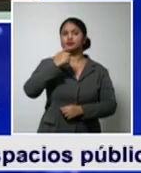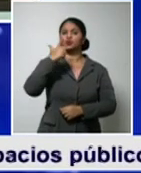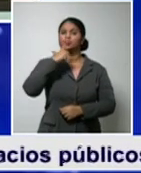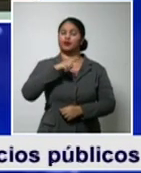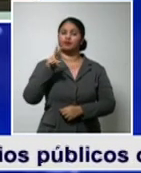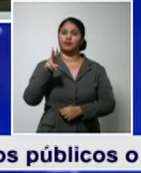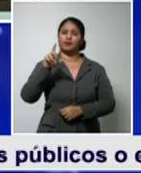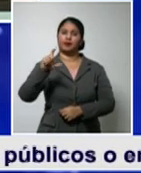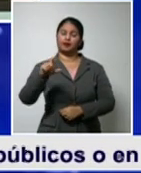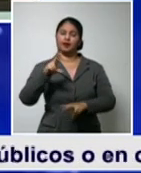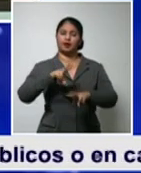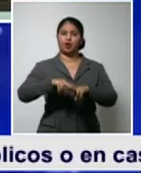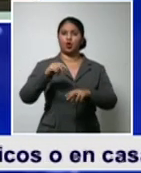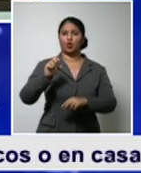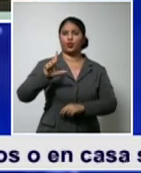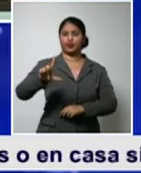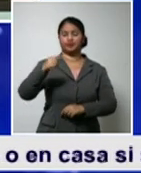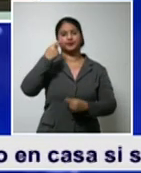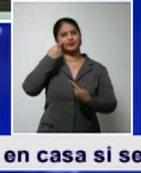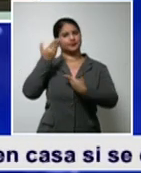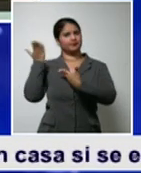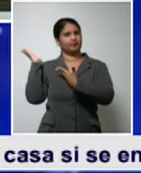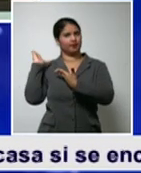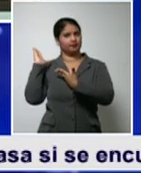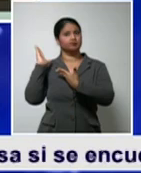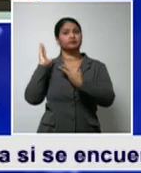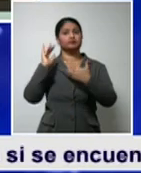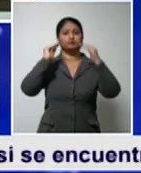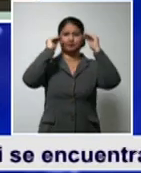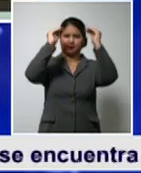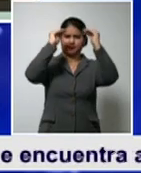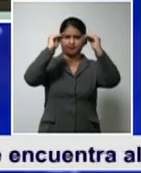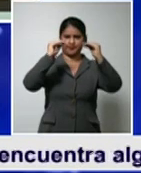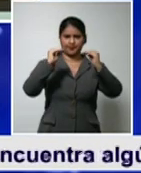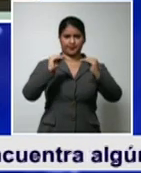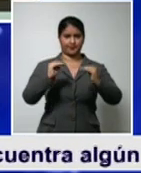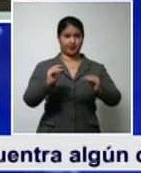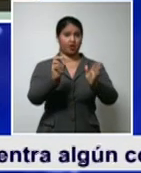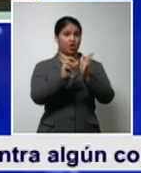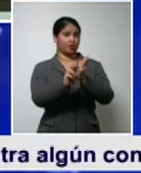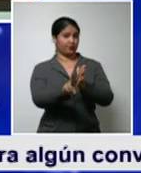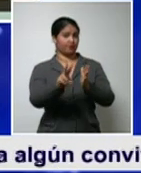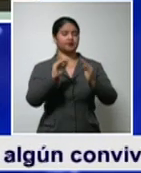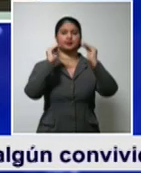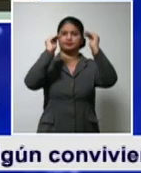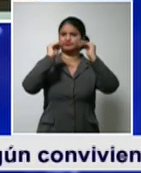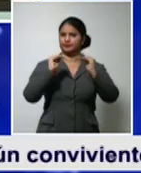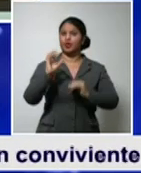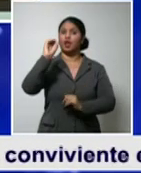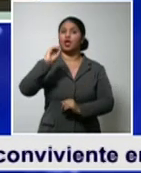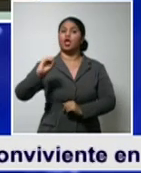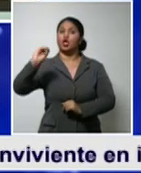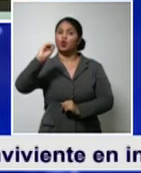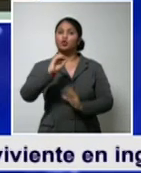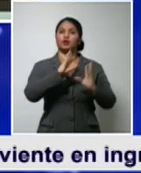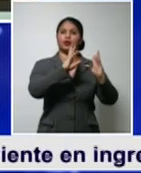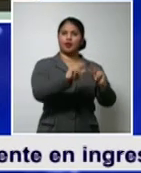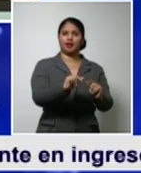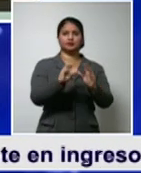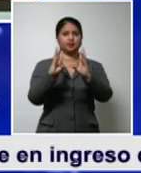Bueno, ustedes tienen ahí el gráfico con el número y el porciento de